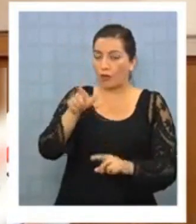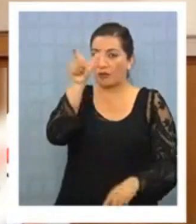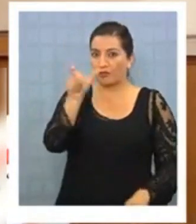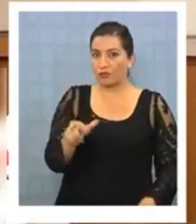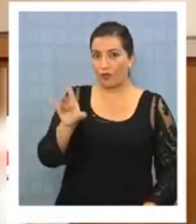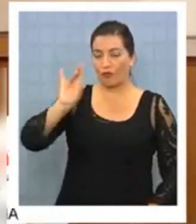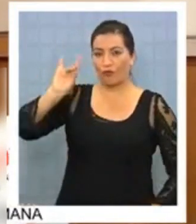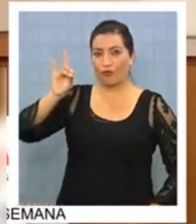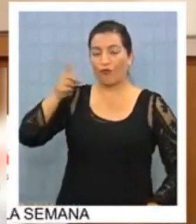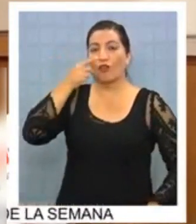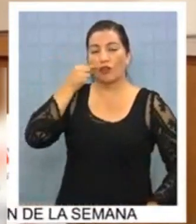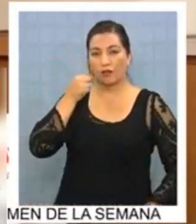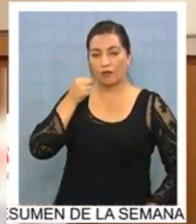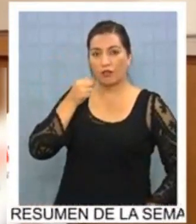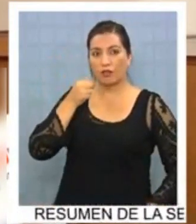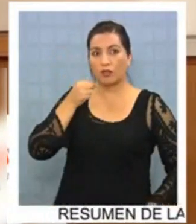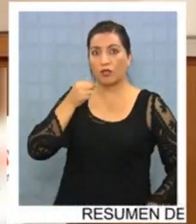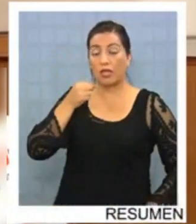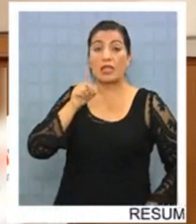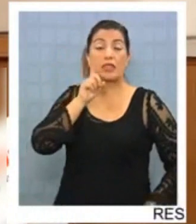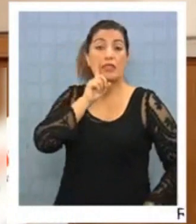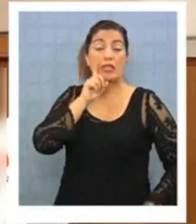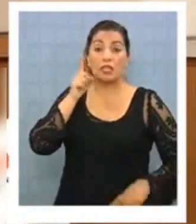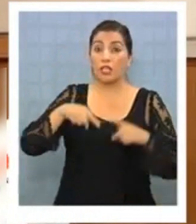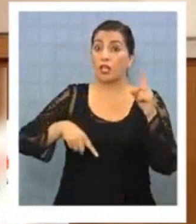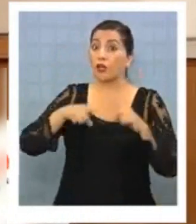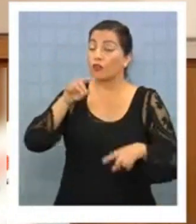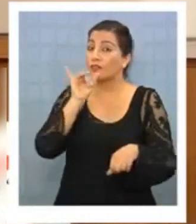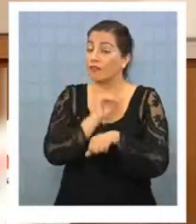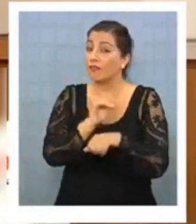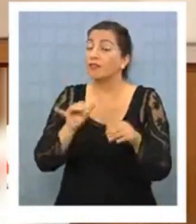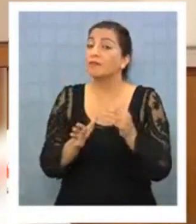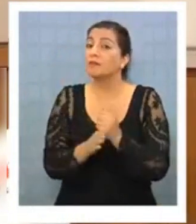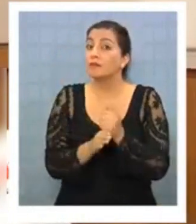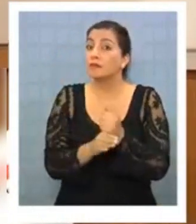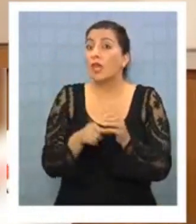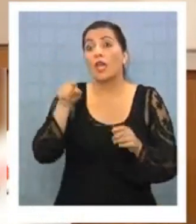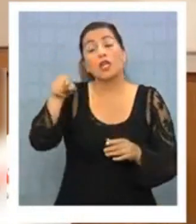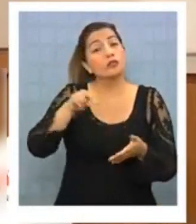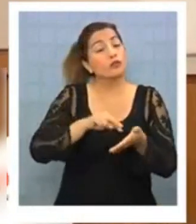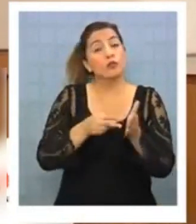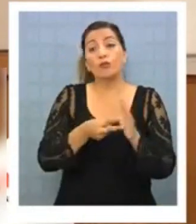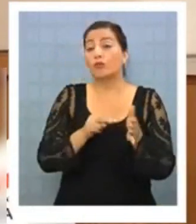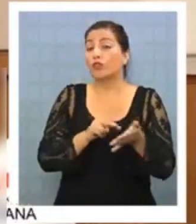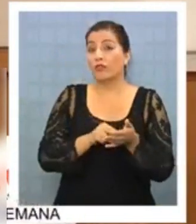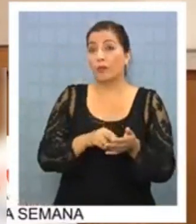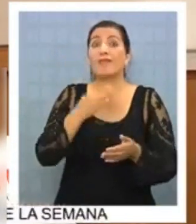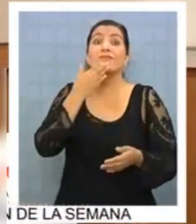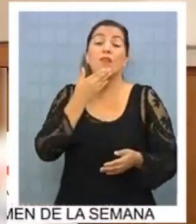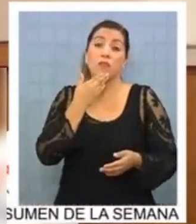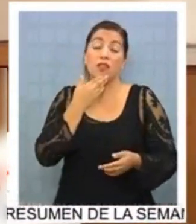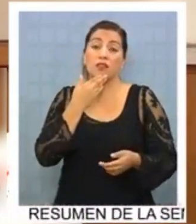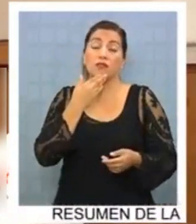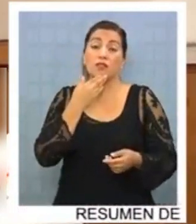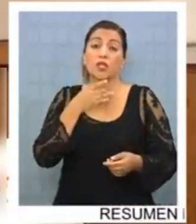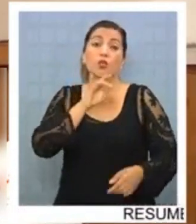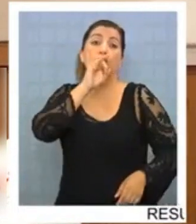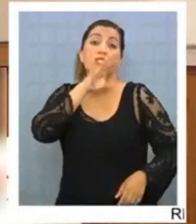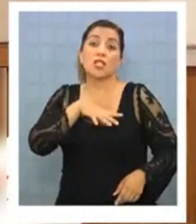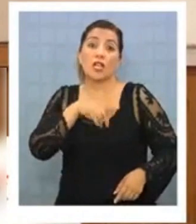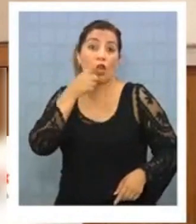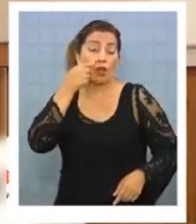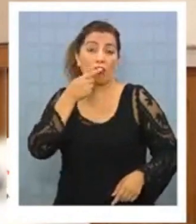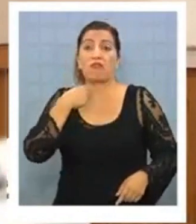boliviano está llevando cosas de contrabando, es un problema como cualquier chileno que puede traer algo de contrabando. Entonces